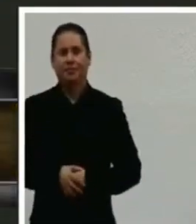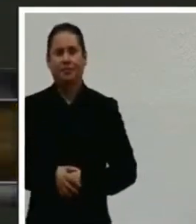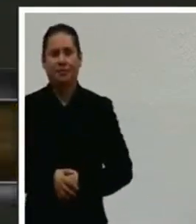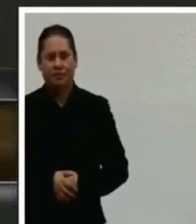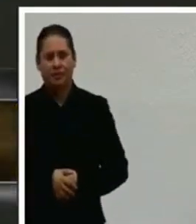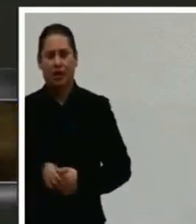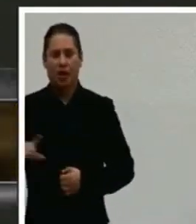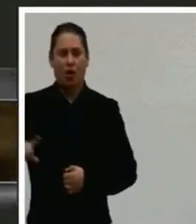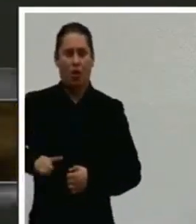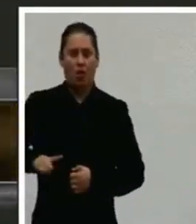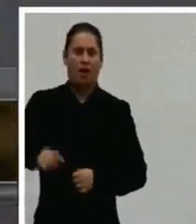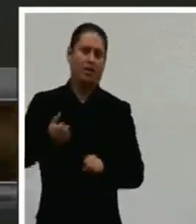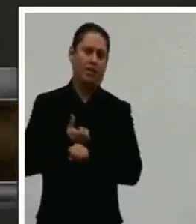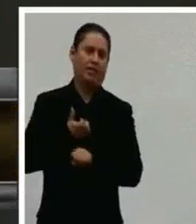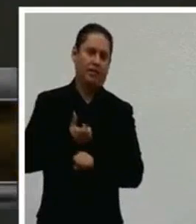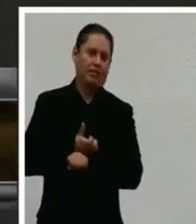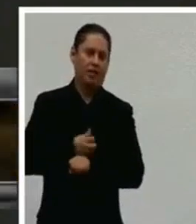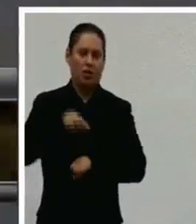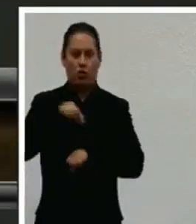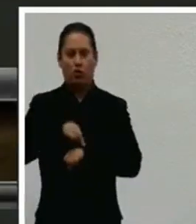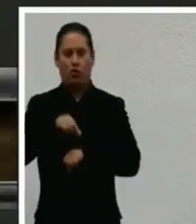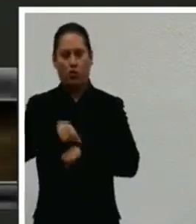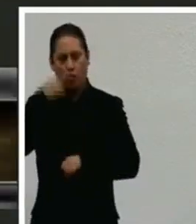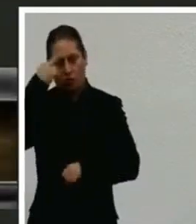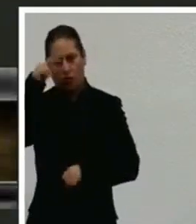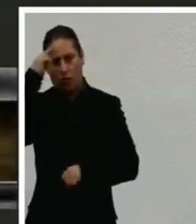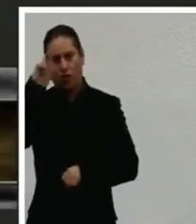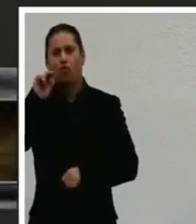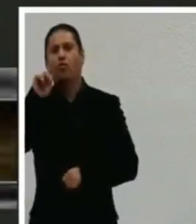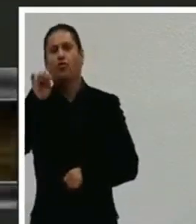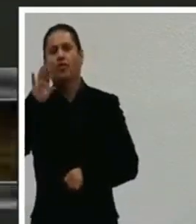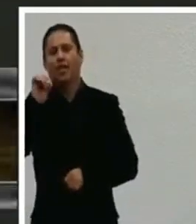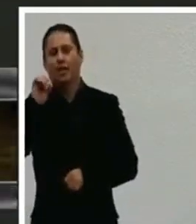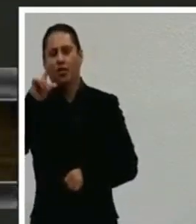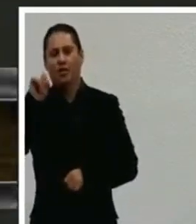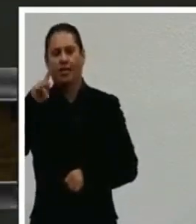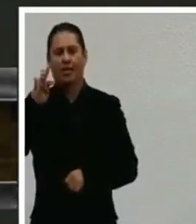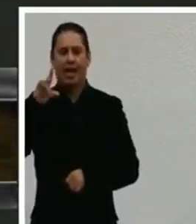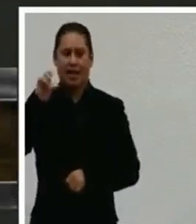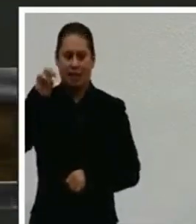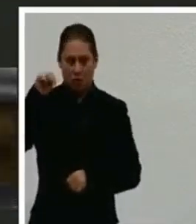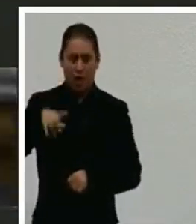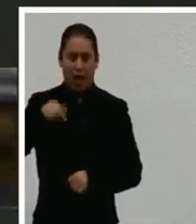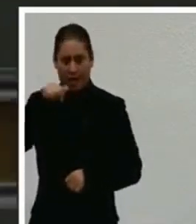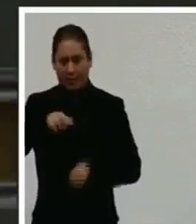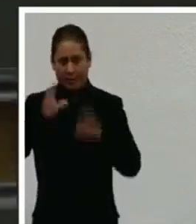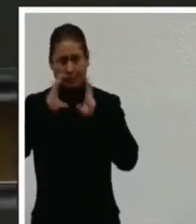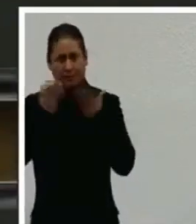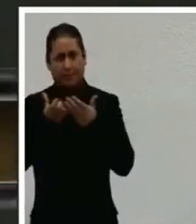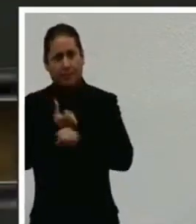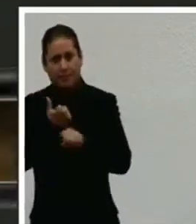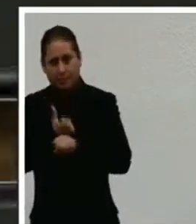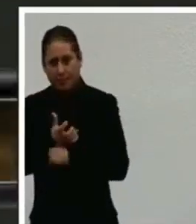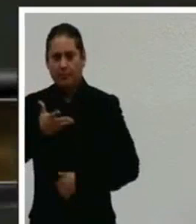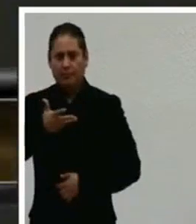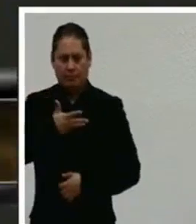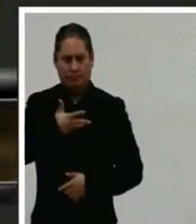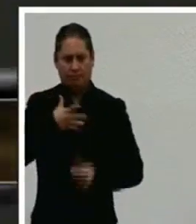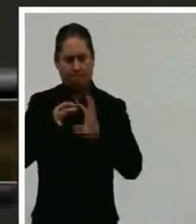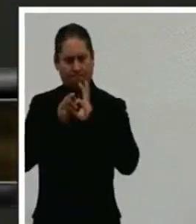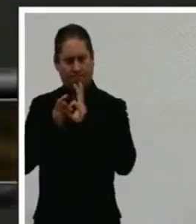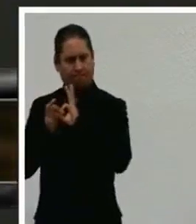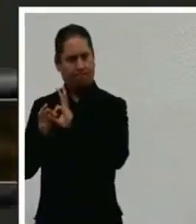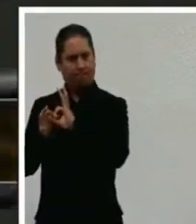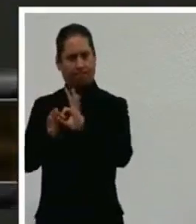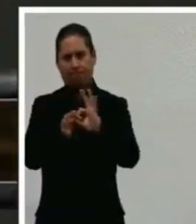a nuestro gobernador del Estado, el doctor Rutilio Escandón Cadenas, y reiterarle que en este recinto legislativo tiene aliados y